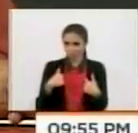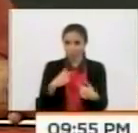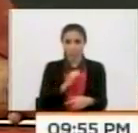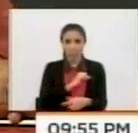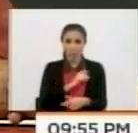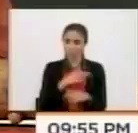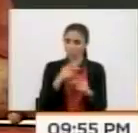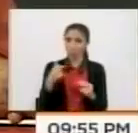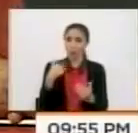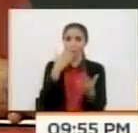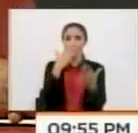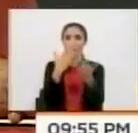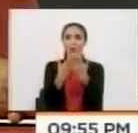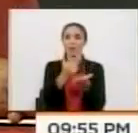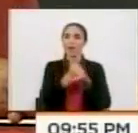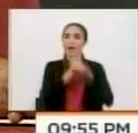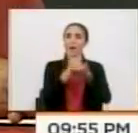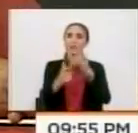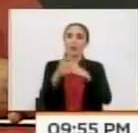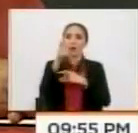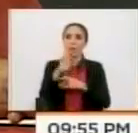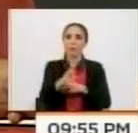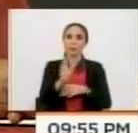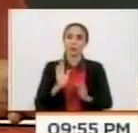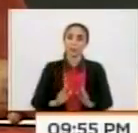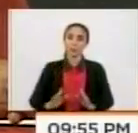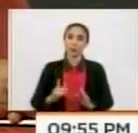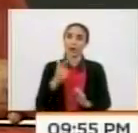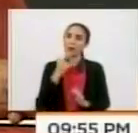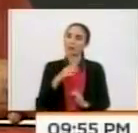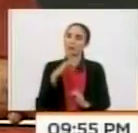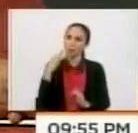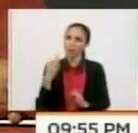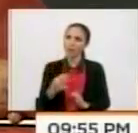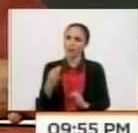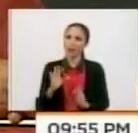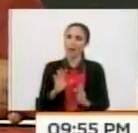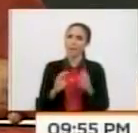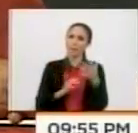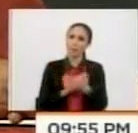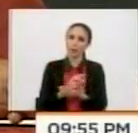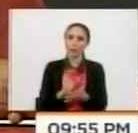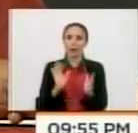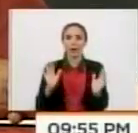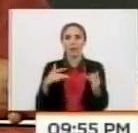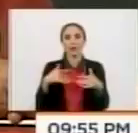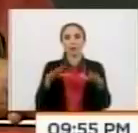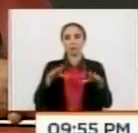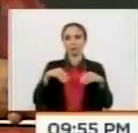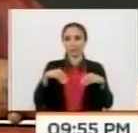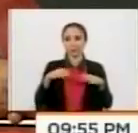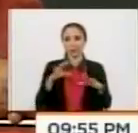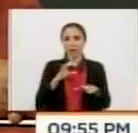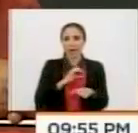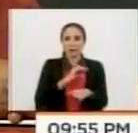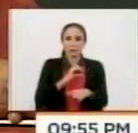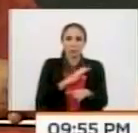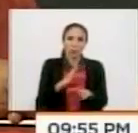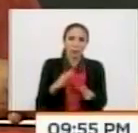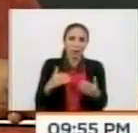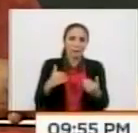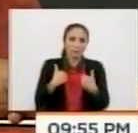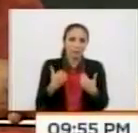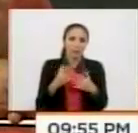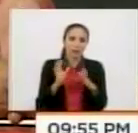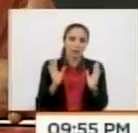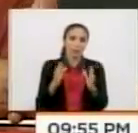cara a la gente. Si la gente dice una verdad, la acepto. Si la verdad es muy dura, que me duela. Pero siempre con la verdad del pueblo.